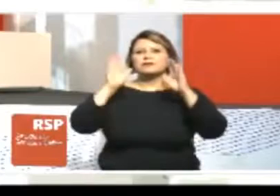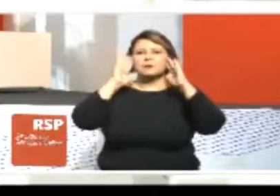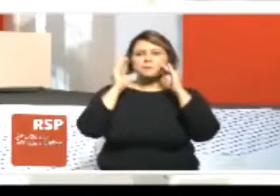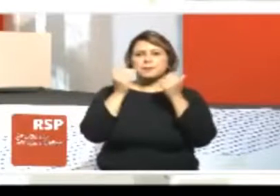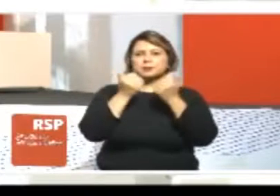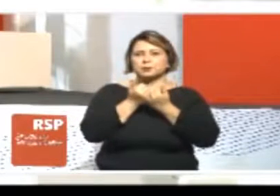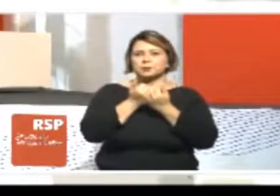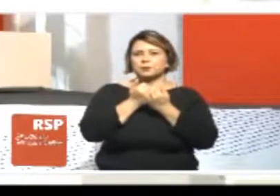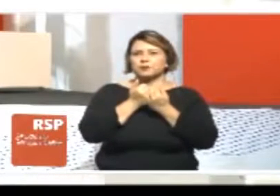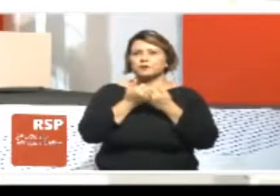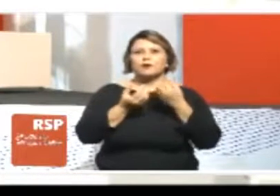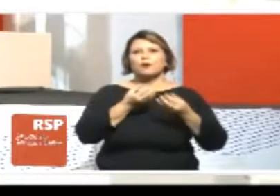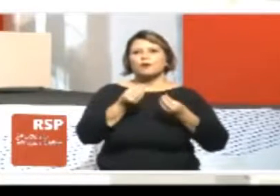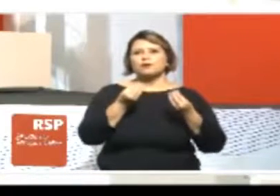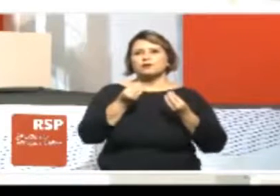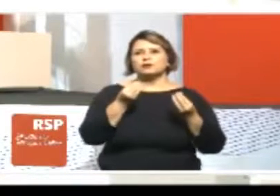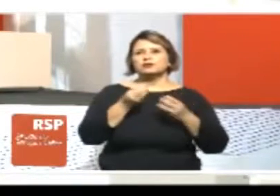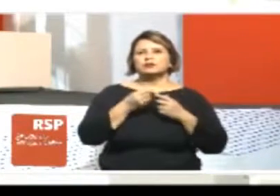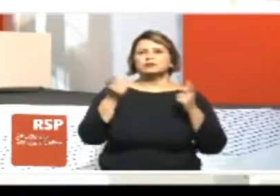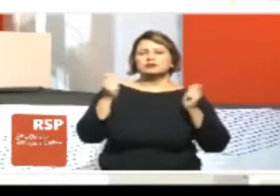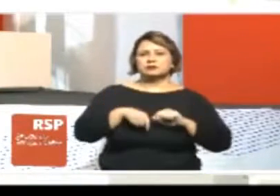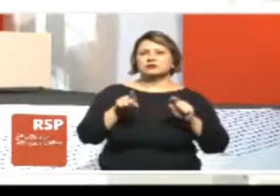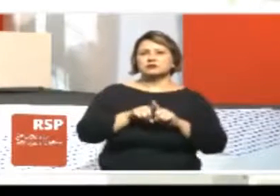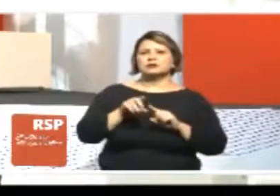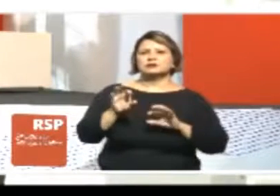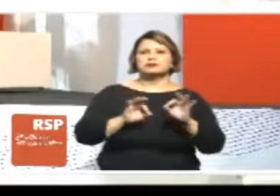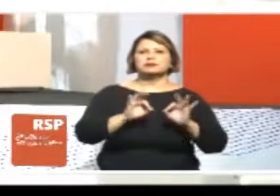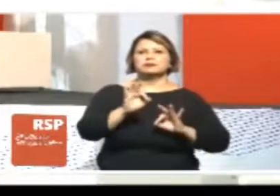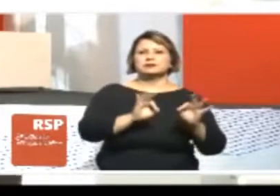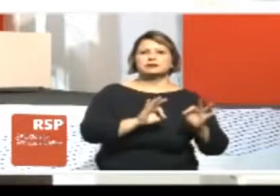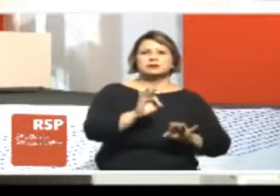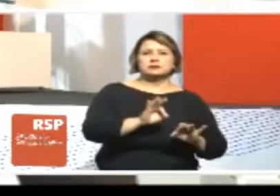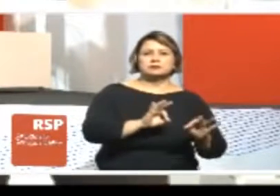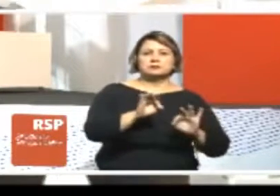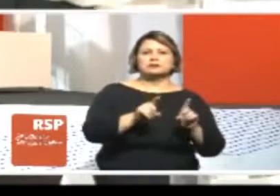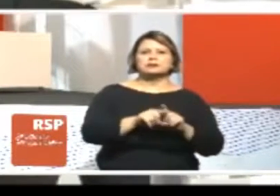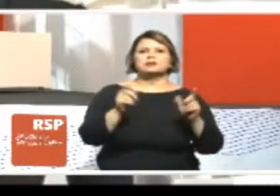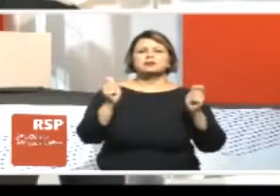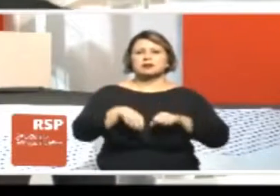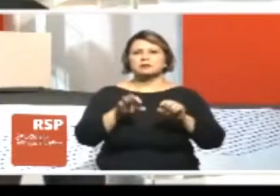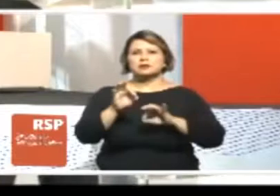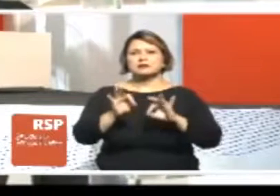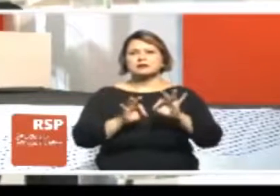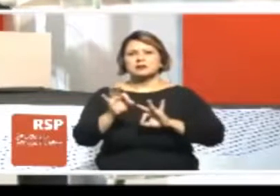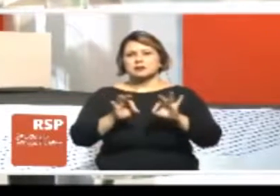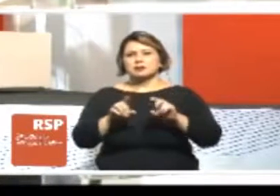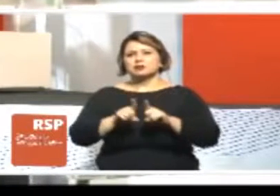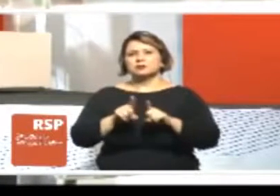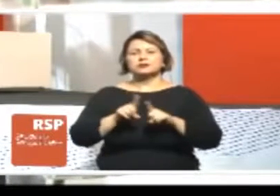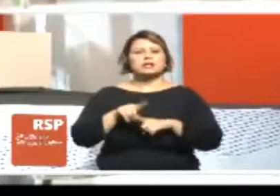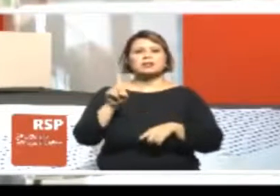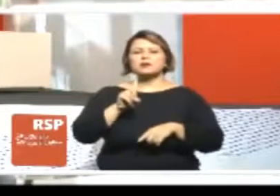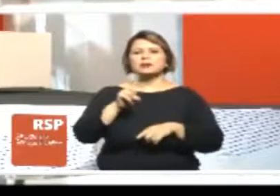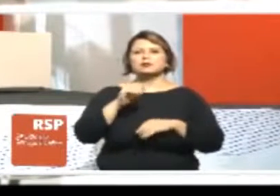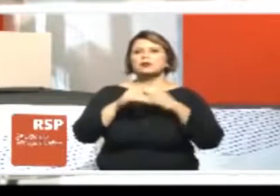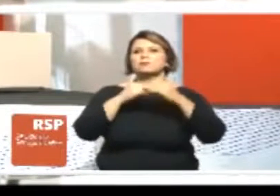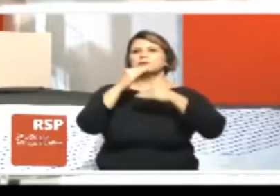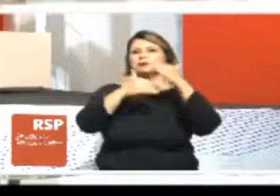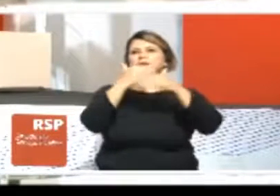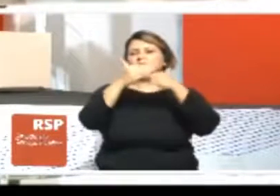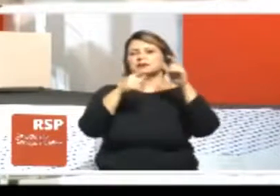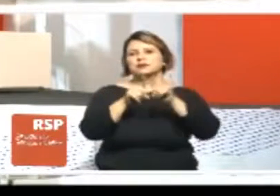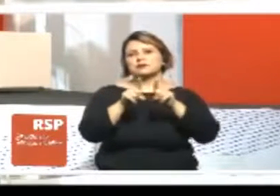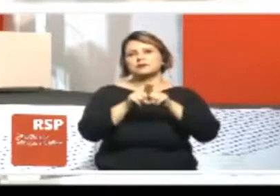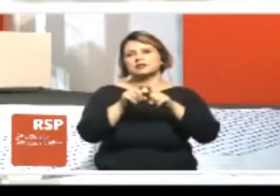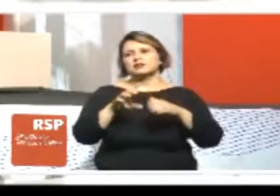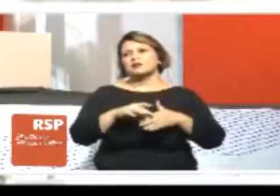la capacidad organizacional, porque la capacidad organizacional no es solamente promover la capacidad del líder, en este caso en Colombia